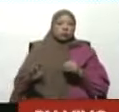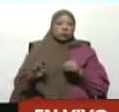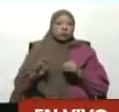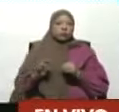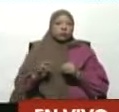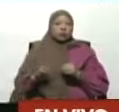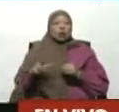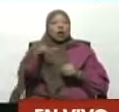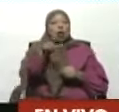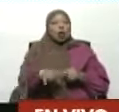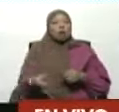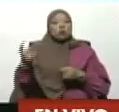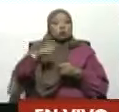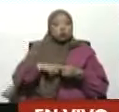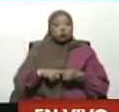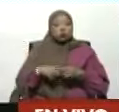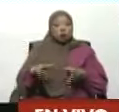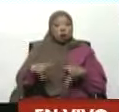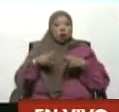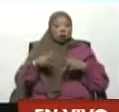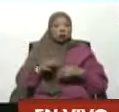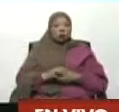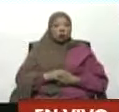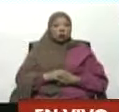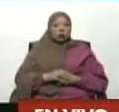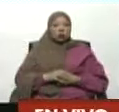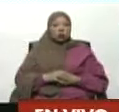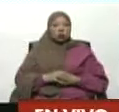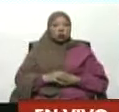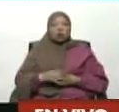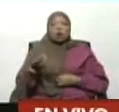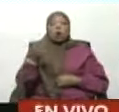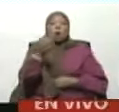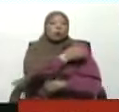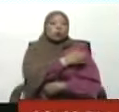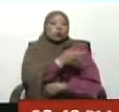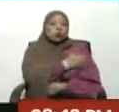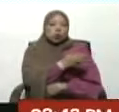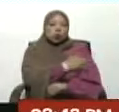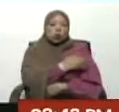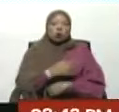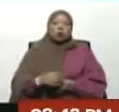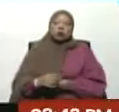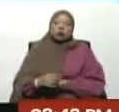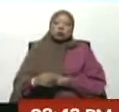Y aquí la gente, inclusive nos estamos ganando a los que eran escuálidos, así me dijo la señora.